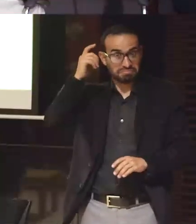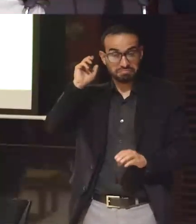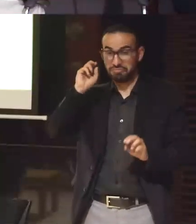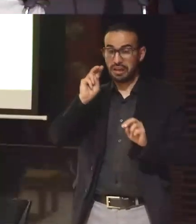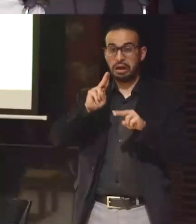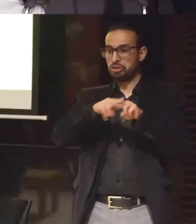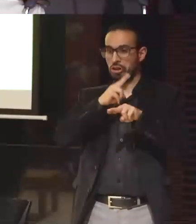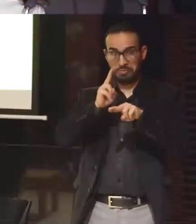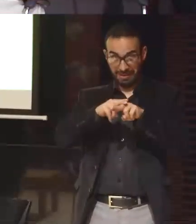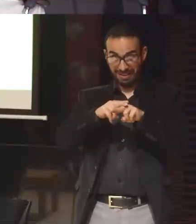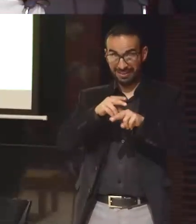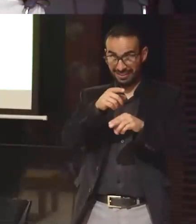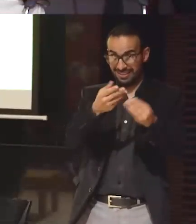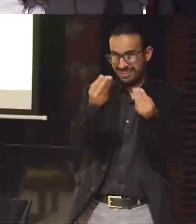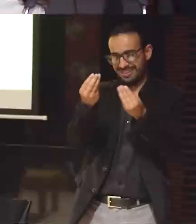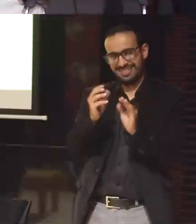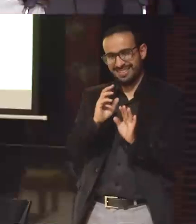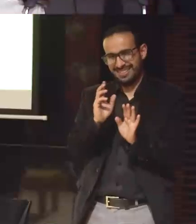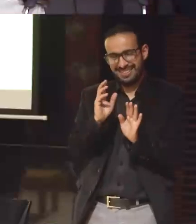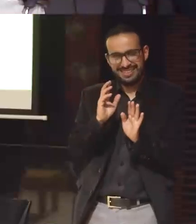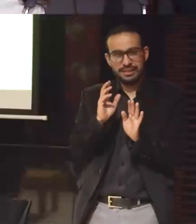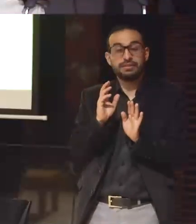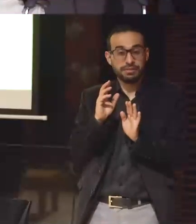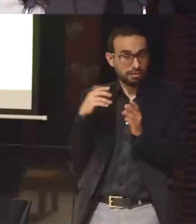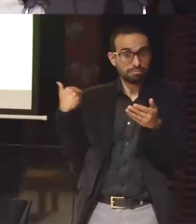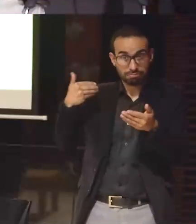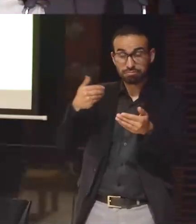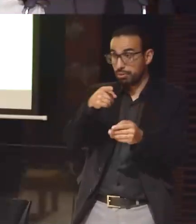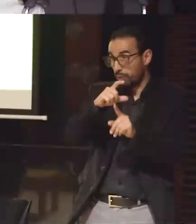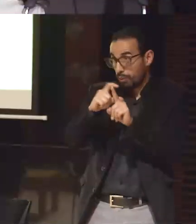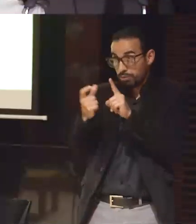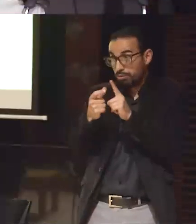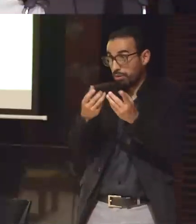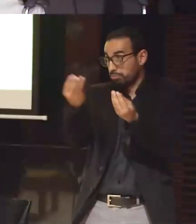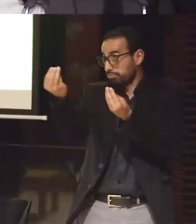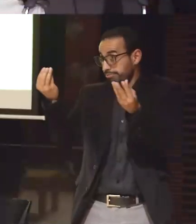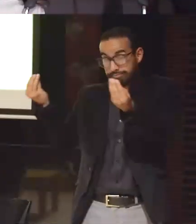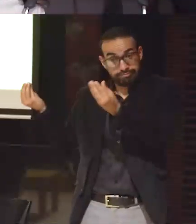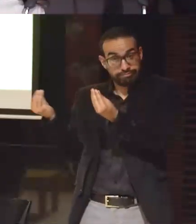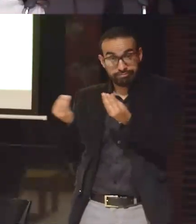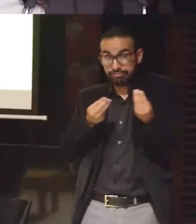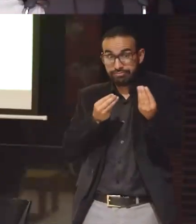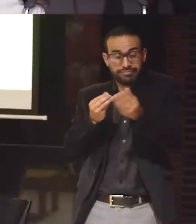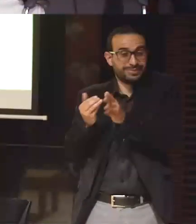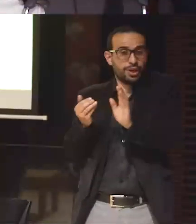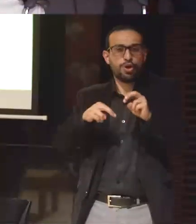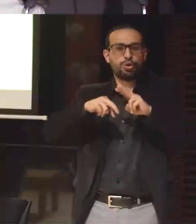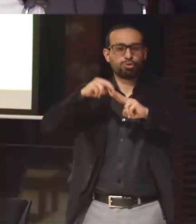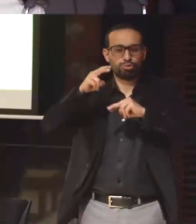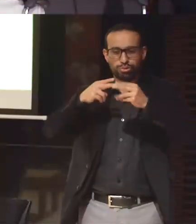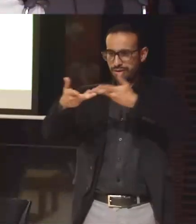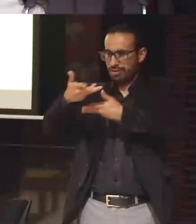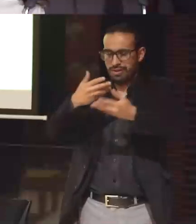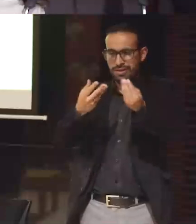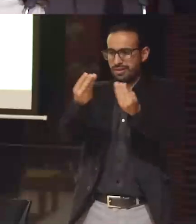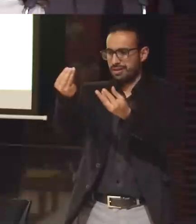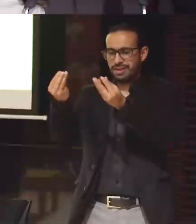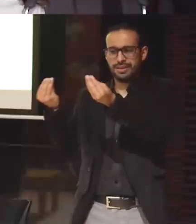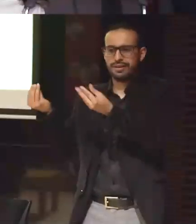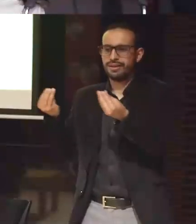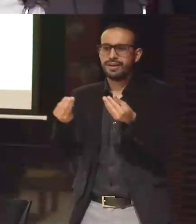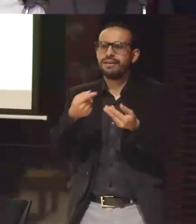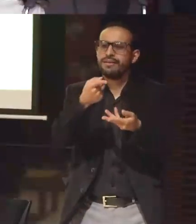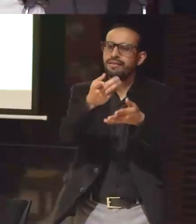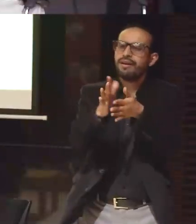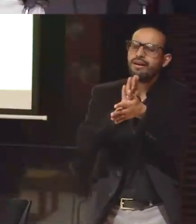no, pero es cultura. Es la cultura que se vive en la calle, es la construcción colectiva, esos colaboratorios de, venga, dígame usted cómo se le